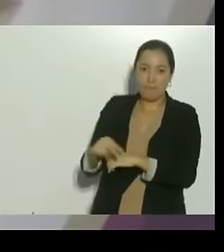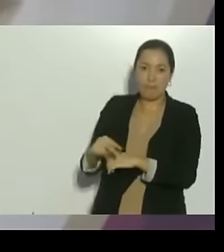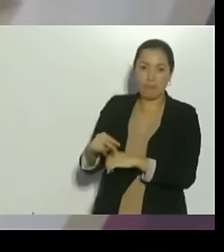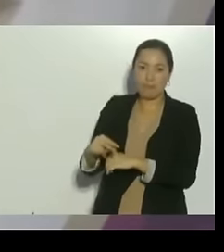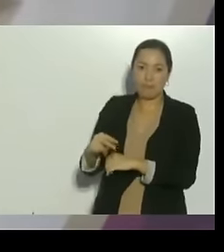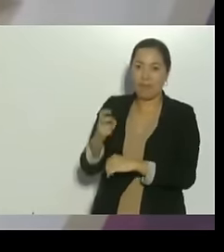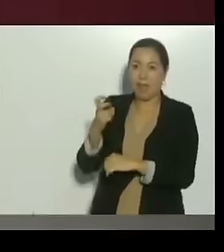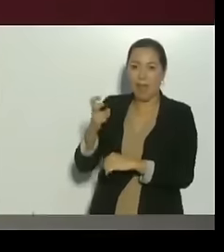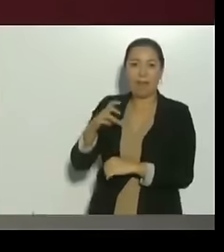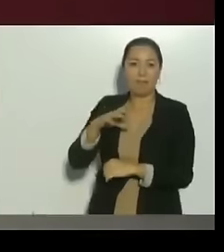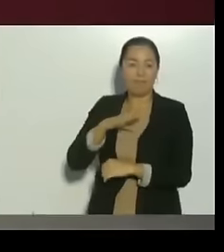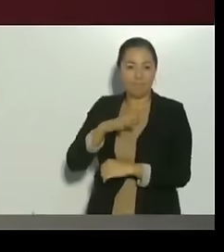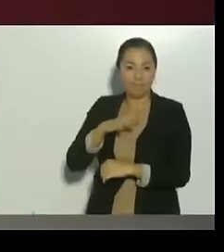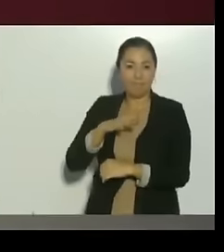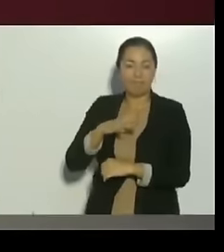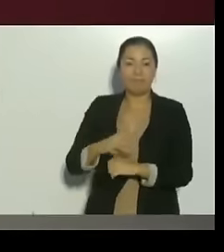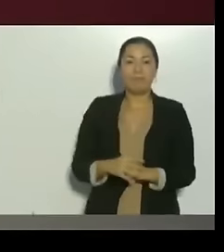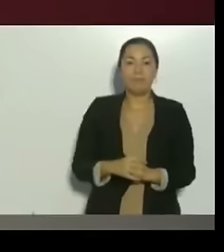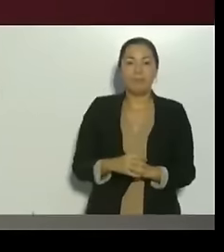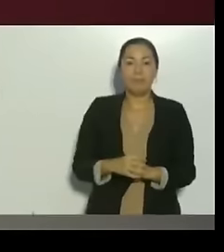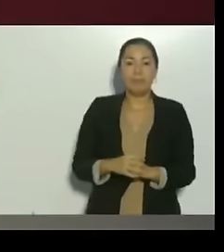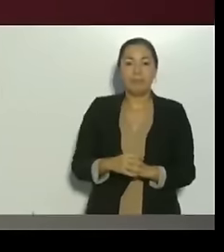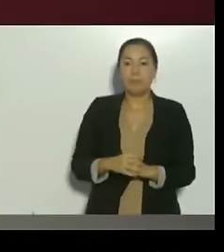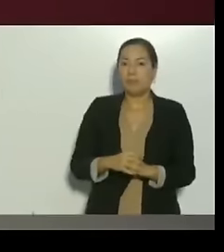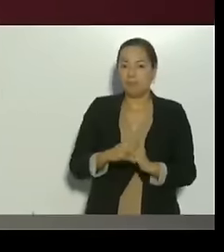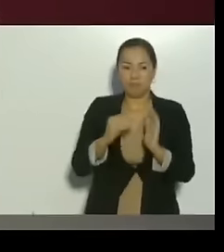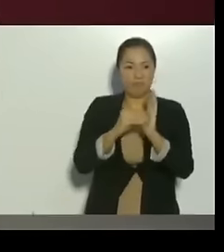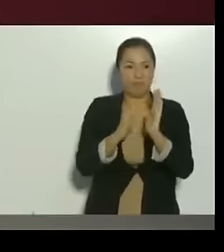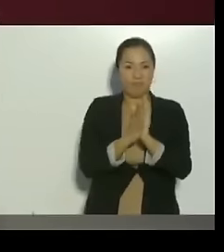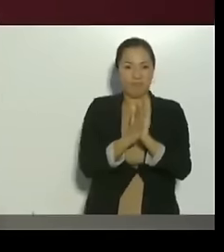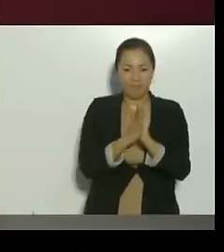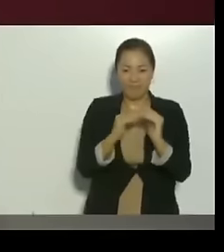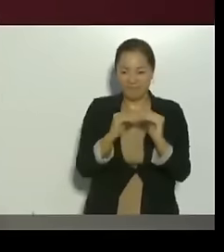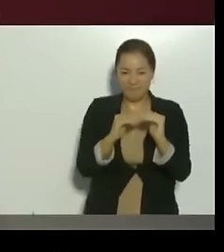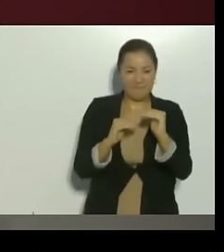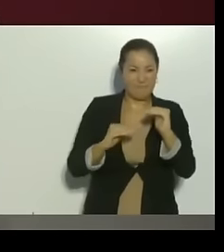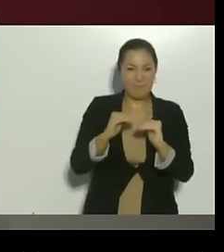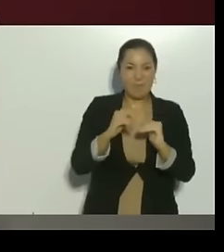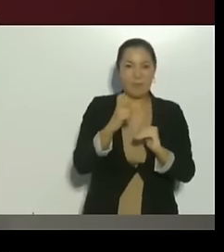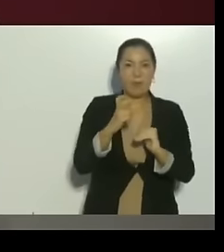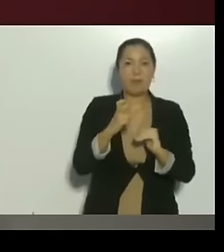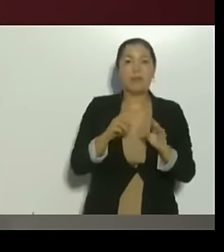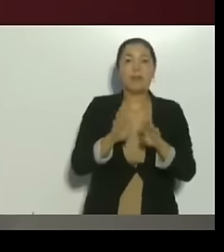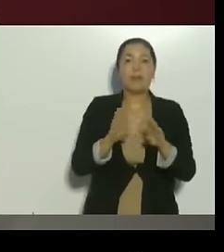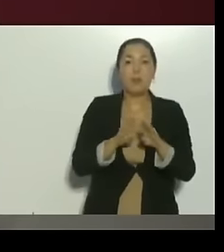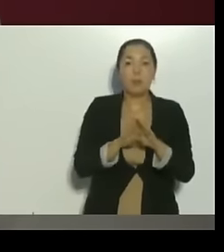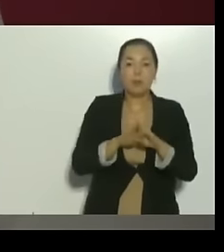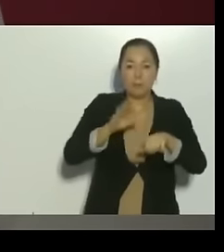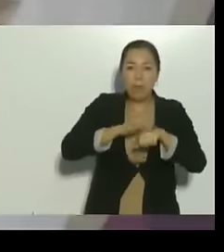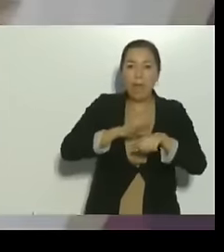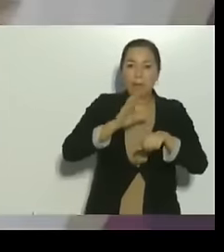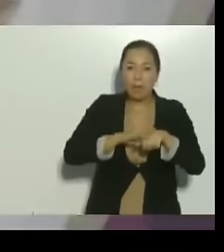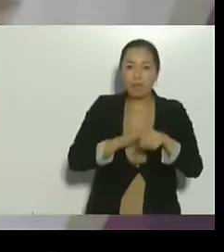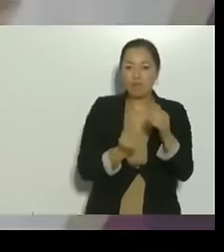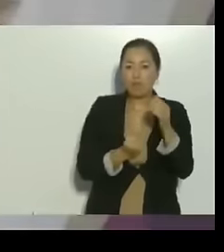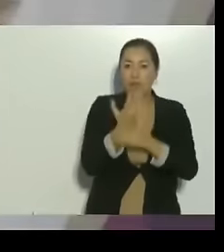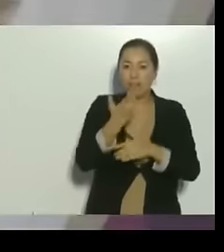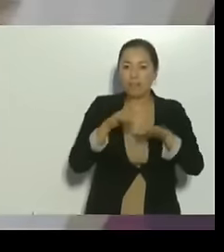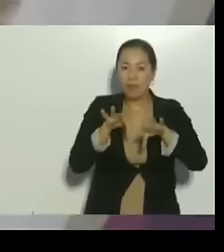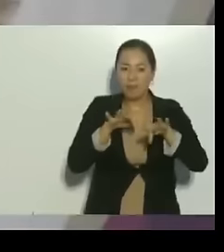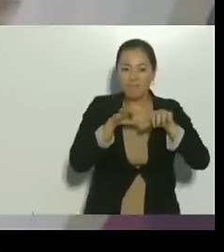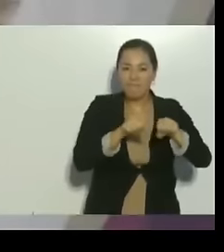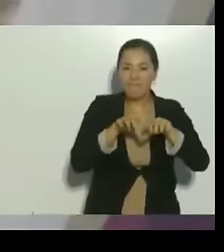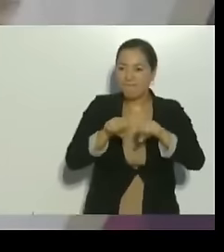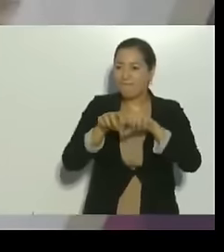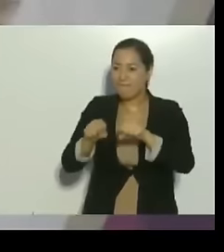honesta donde no se condonan impuestos donde no pueden evadir tanto como lo hacían en el pasado donde hoy ya dan utilidades a los trabajadores